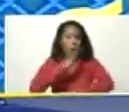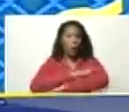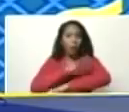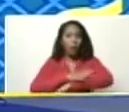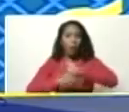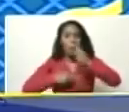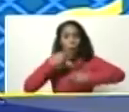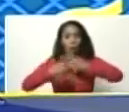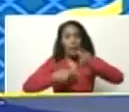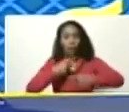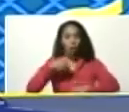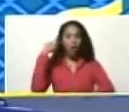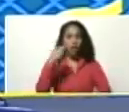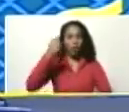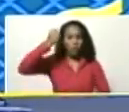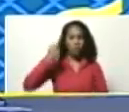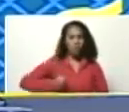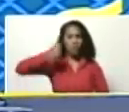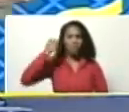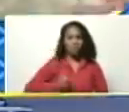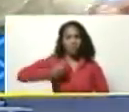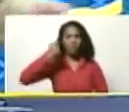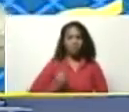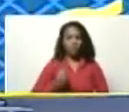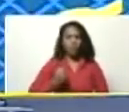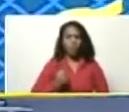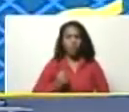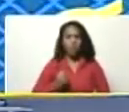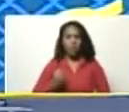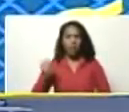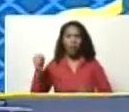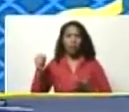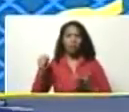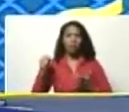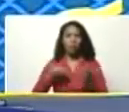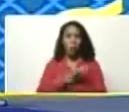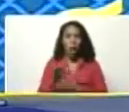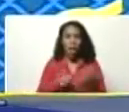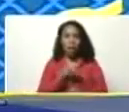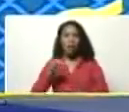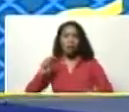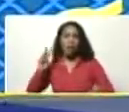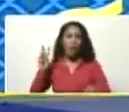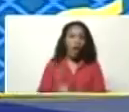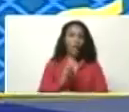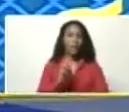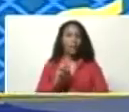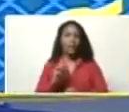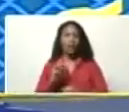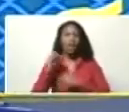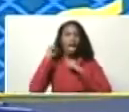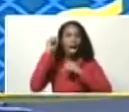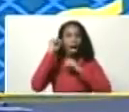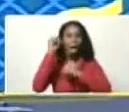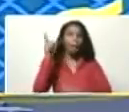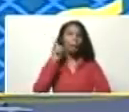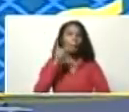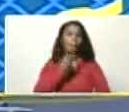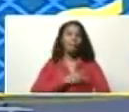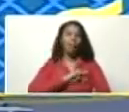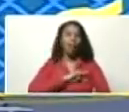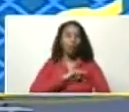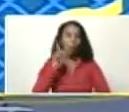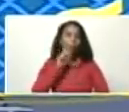política negacionista, de revancha, de violencia, la mentira,